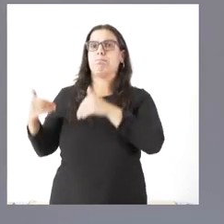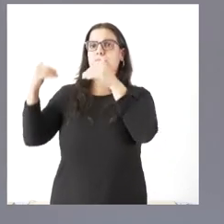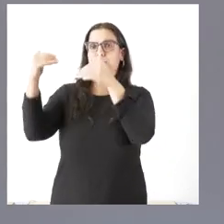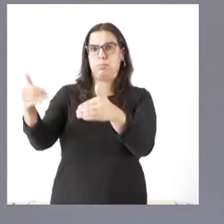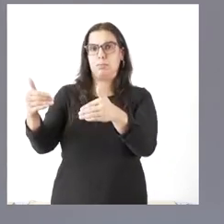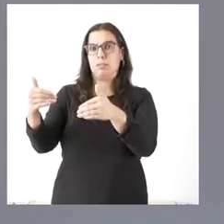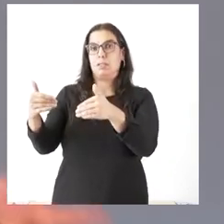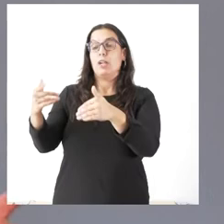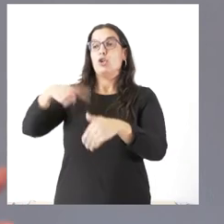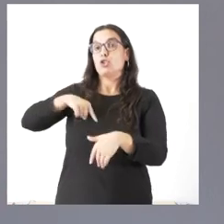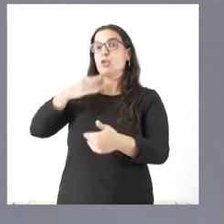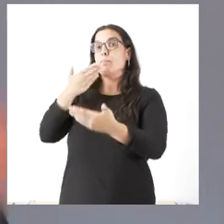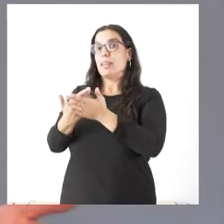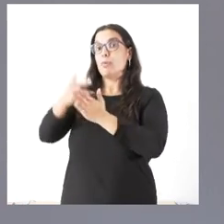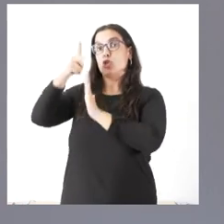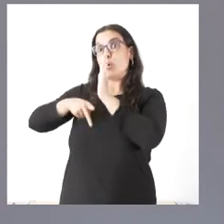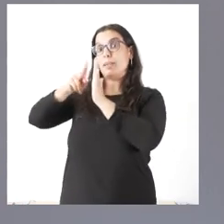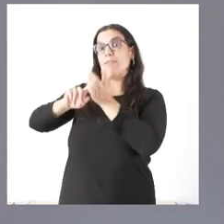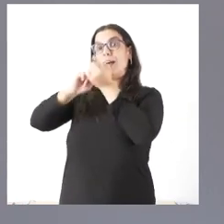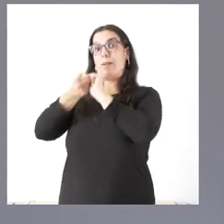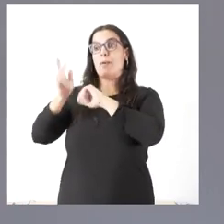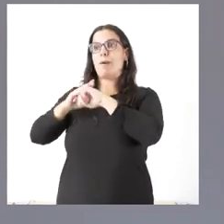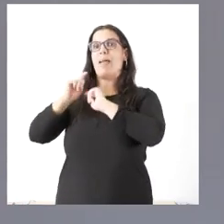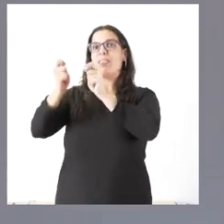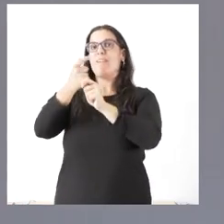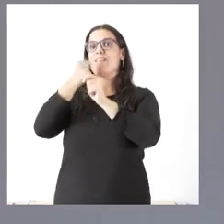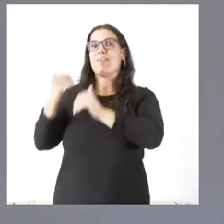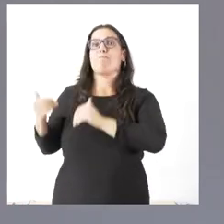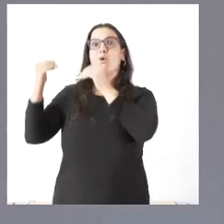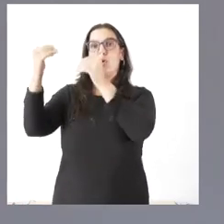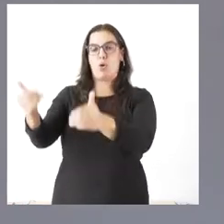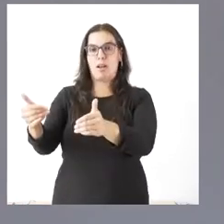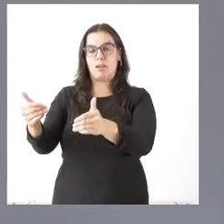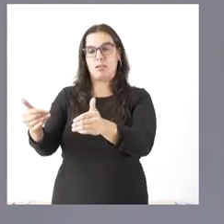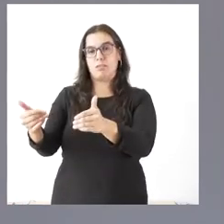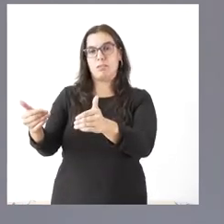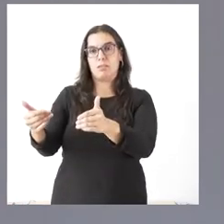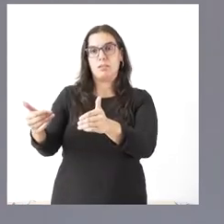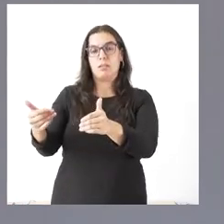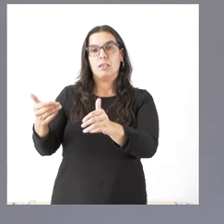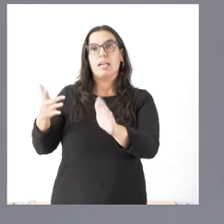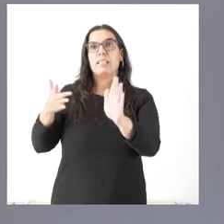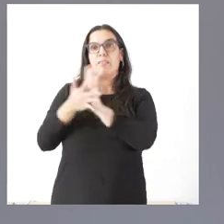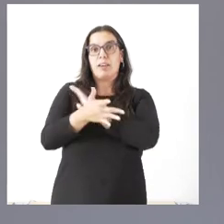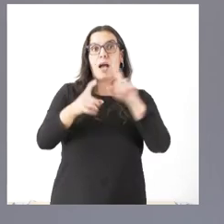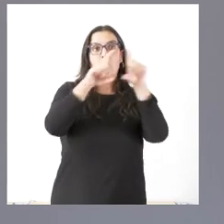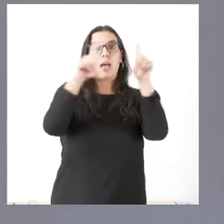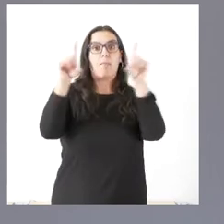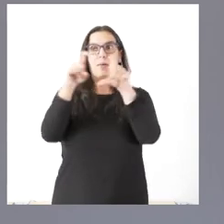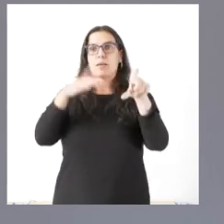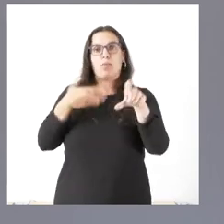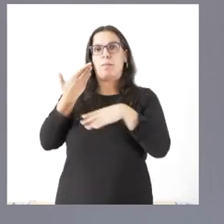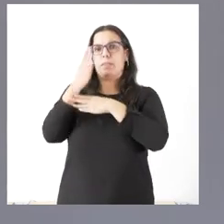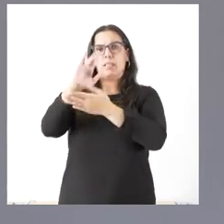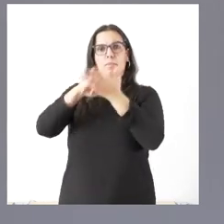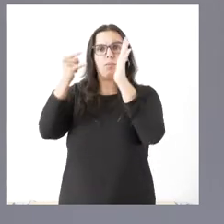que pedimos al Gobierno es que modifique esa normativa y permita la prórroga. Lo que no hay ninguna normativa que impida a un promotor presentar un proyecto ante una administración pública.